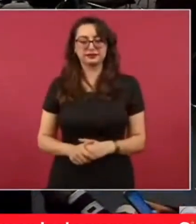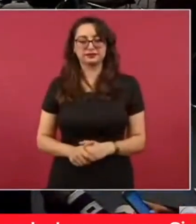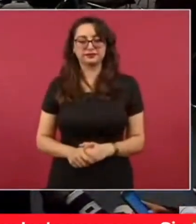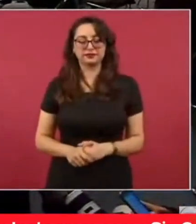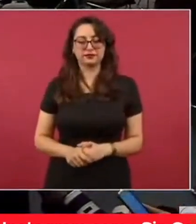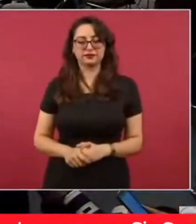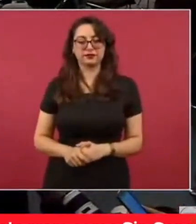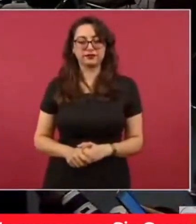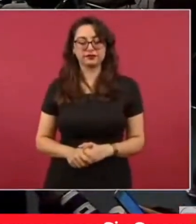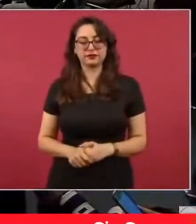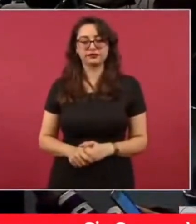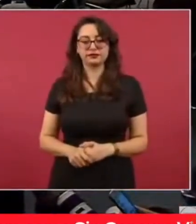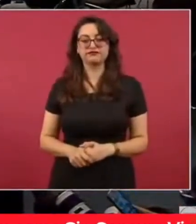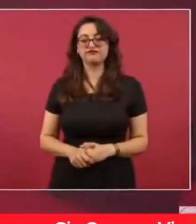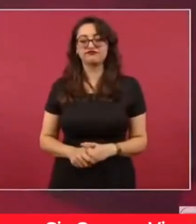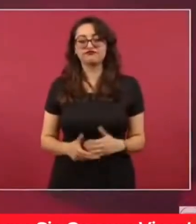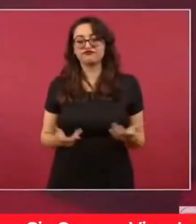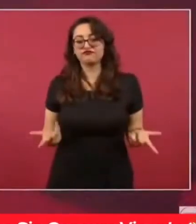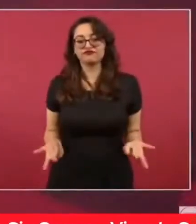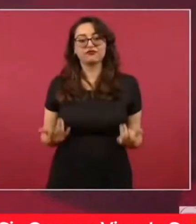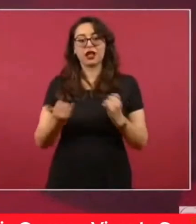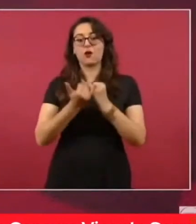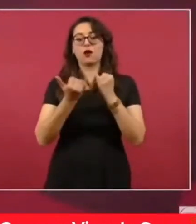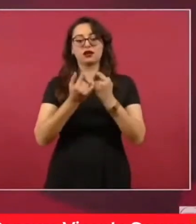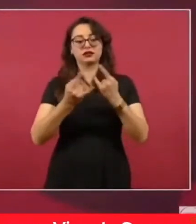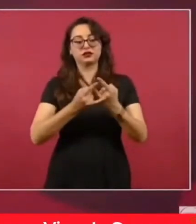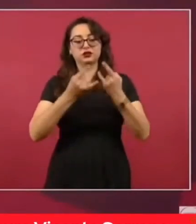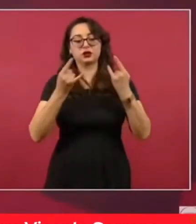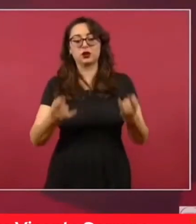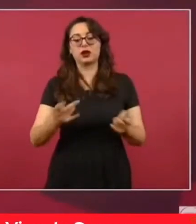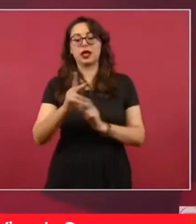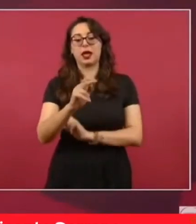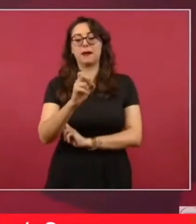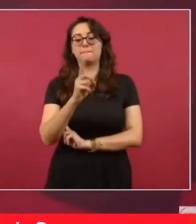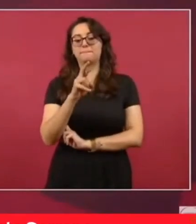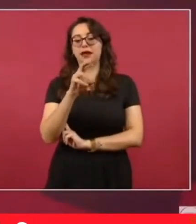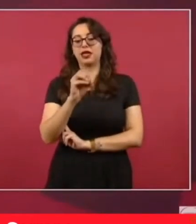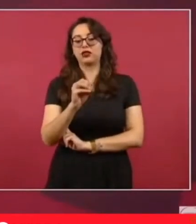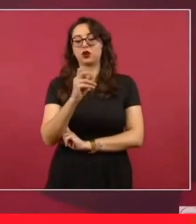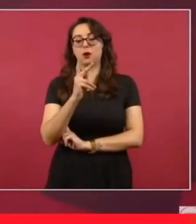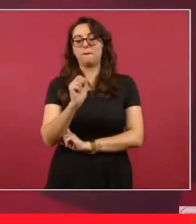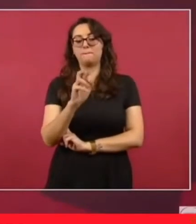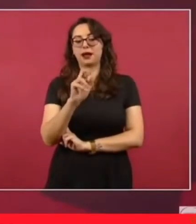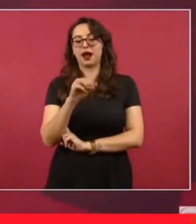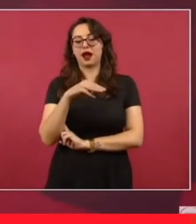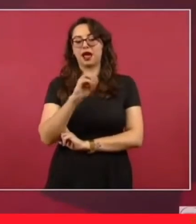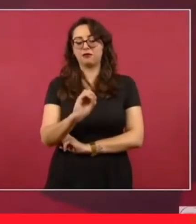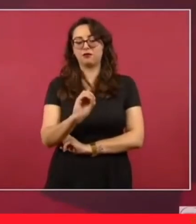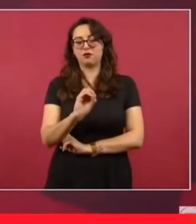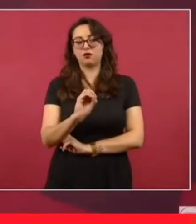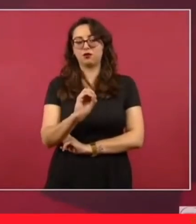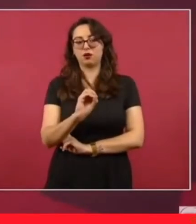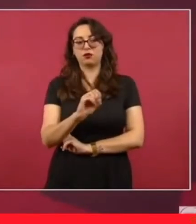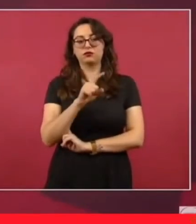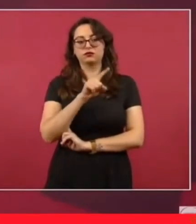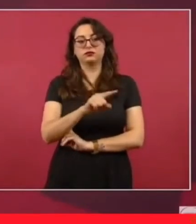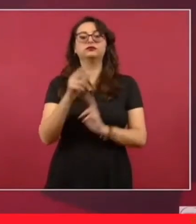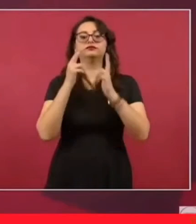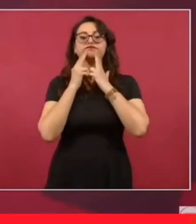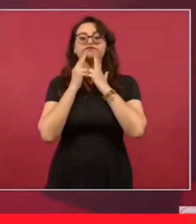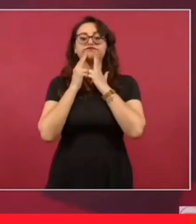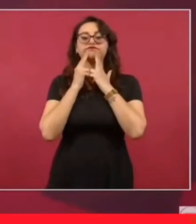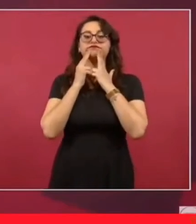como lo de Pedro Páramo cuando le llegan al hacendado